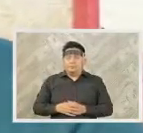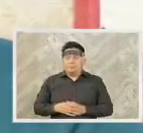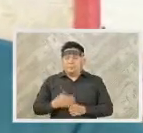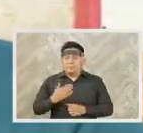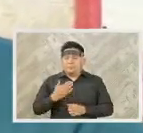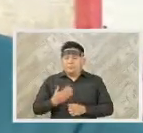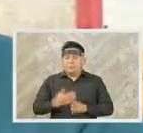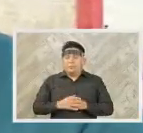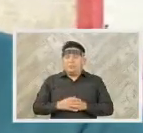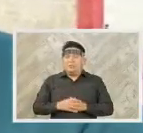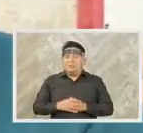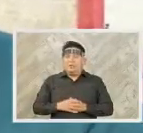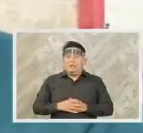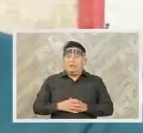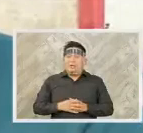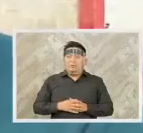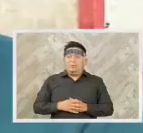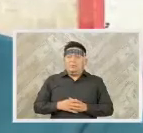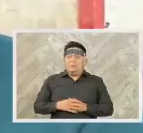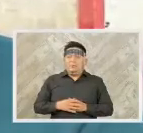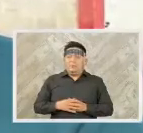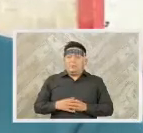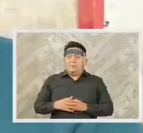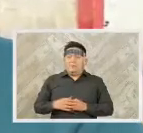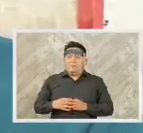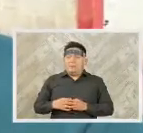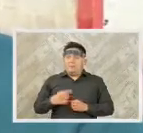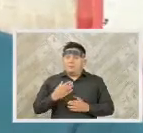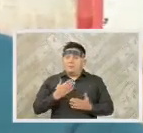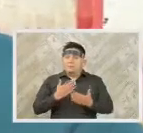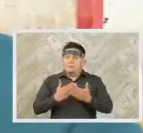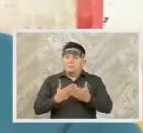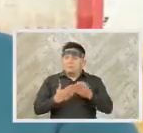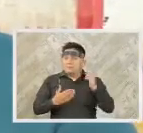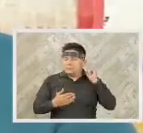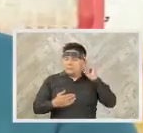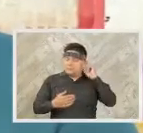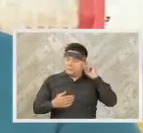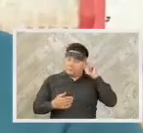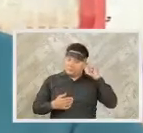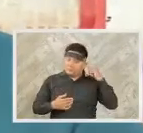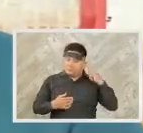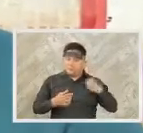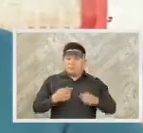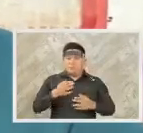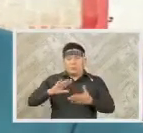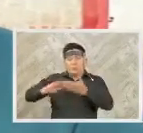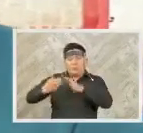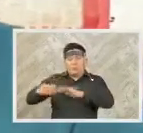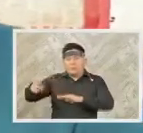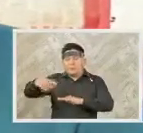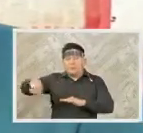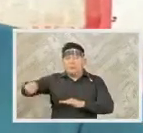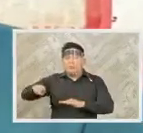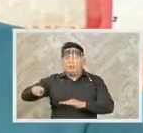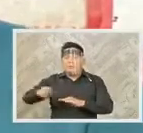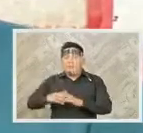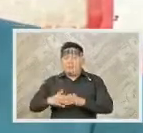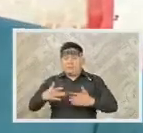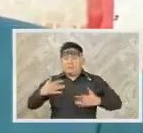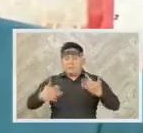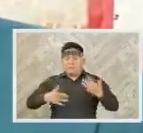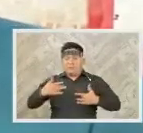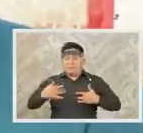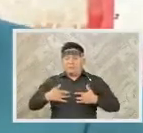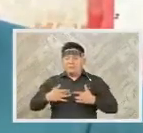origen, pero que trabajando con una buena comunicación de la mano con los maestros, la vamos a superar. Una comunidad que nos recibe con alegría,